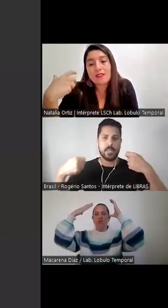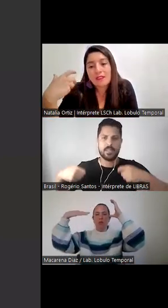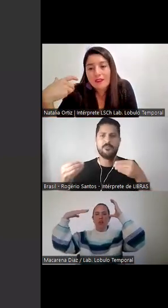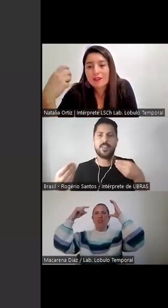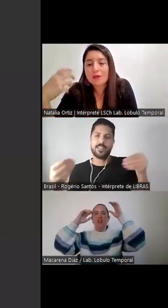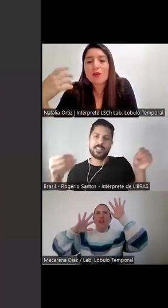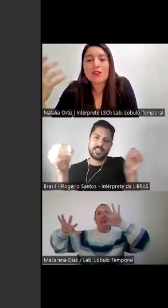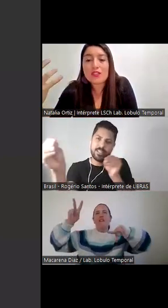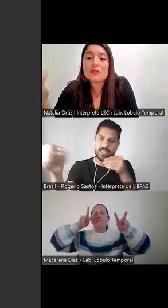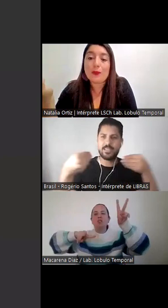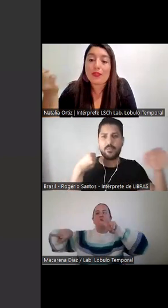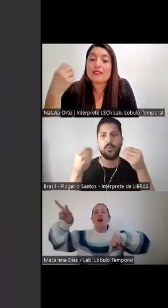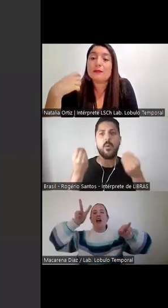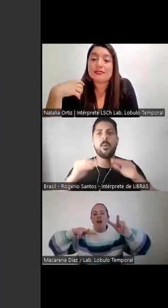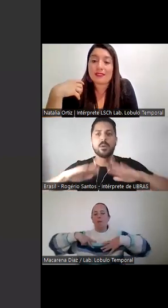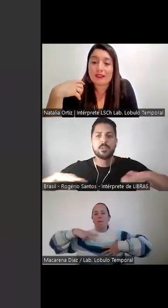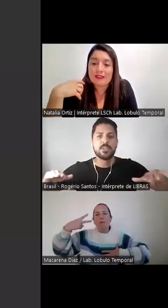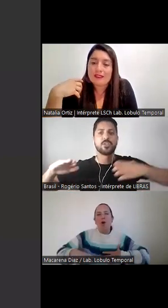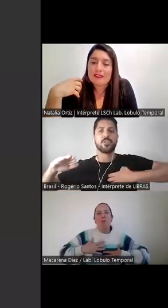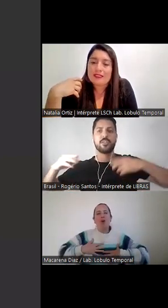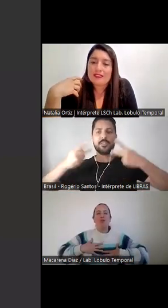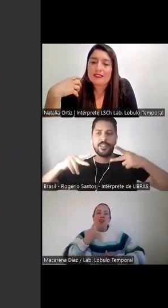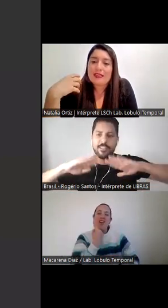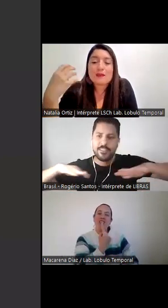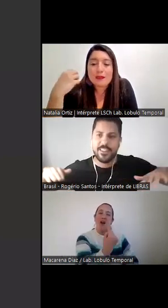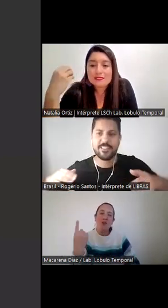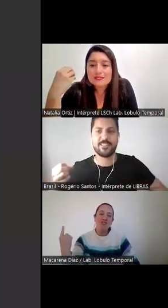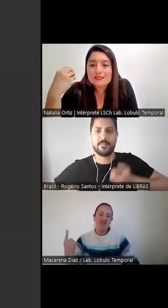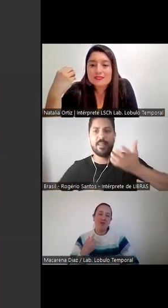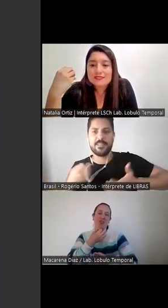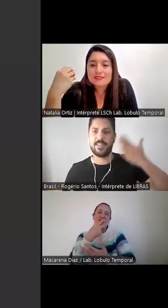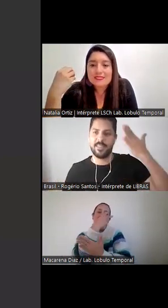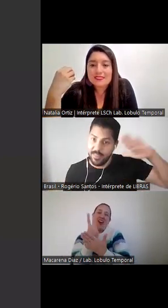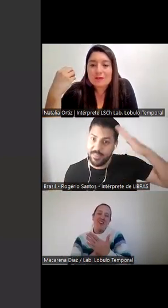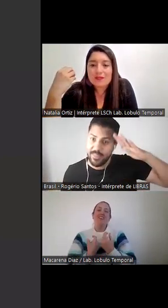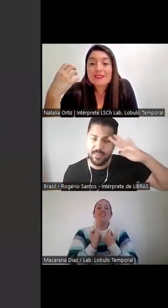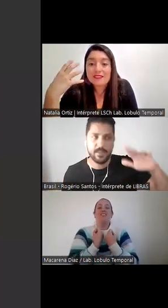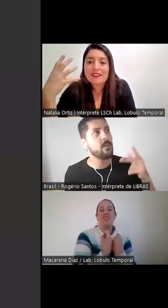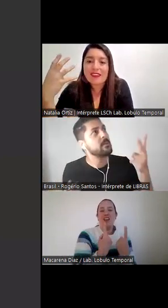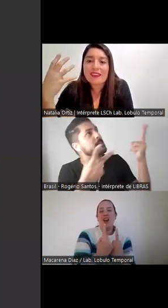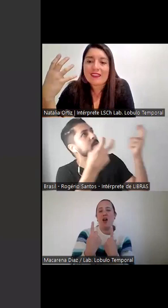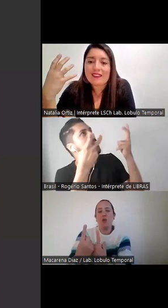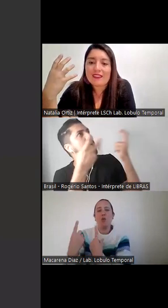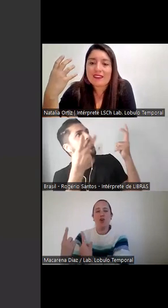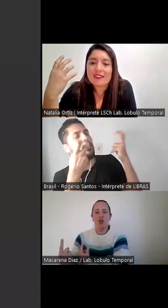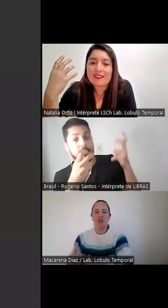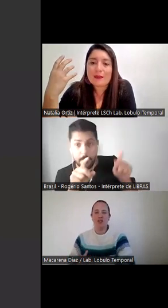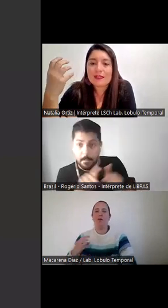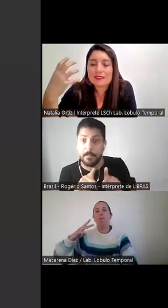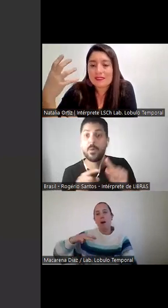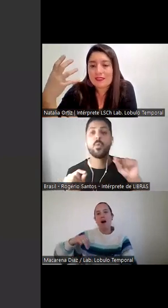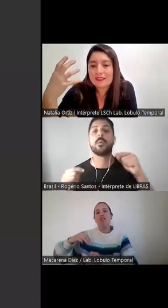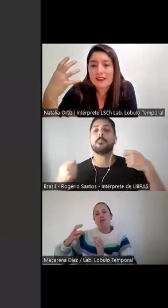o entender cómo los niños se pueden expresar. Y además, entender que